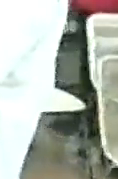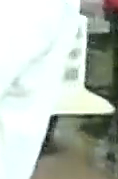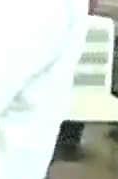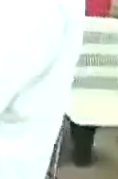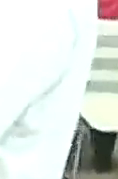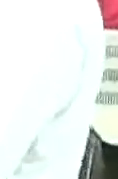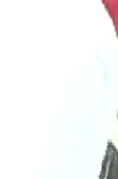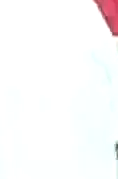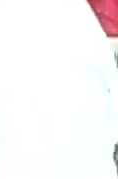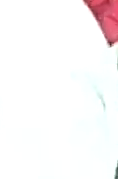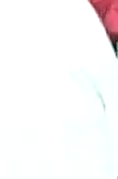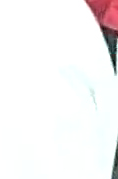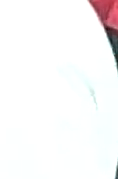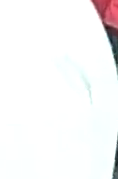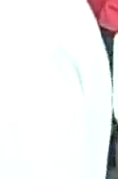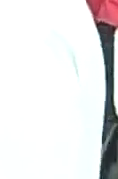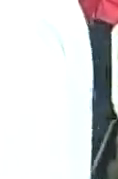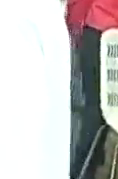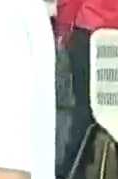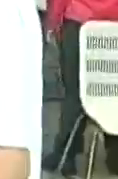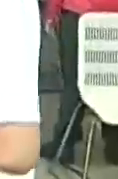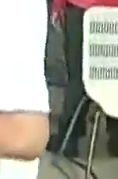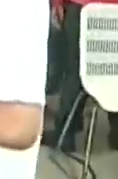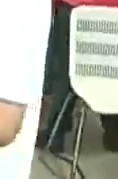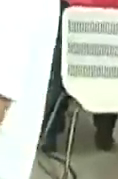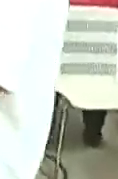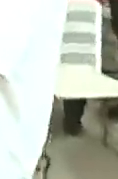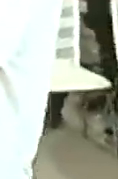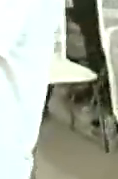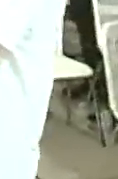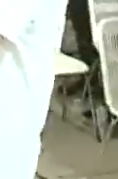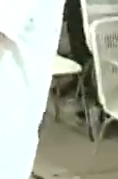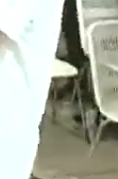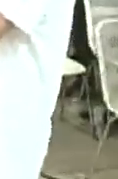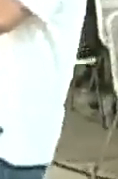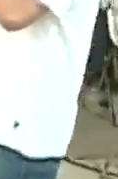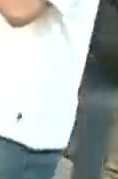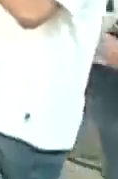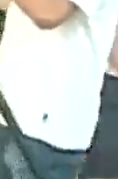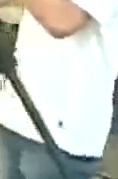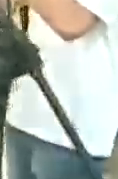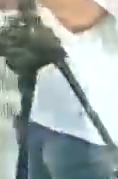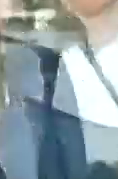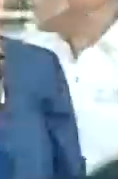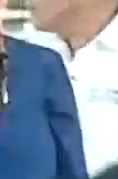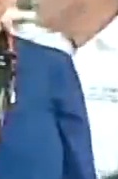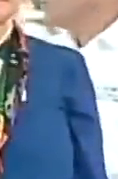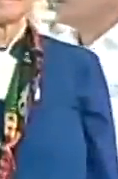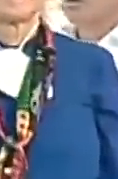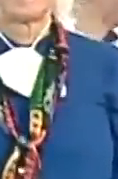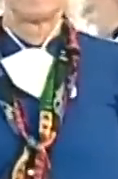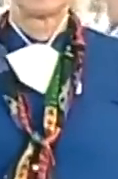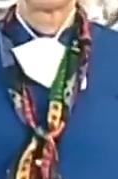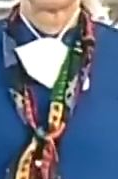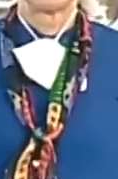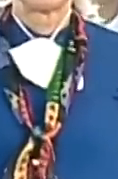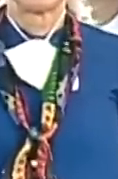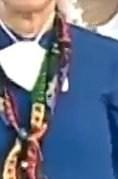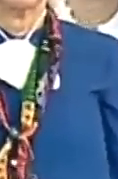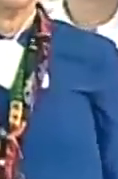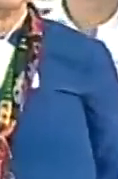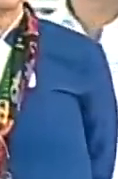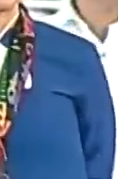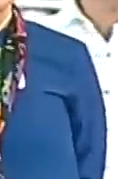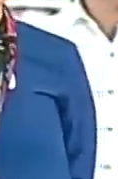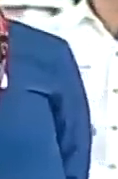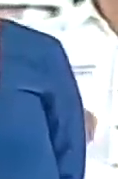se emociona. Porque el idioma se entona al compás de la vagua. Porque el idioma